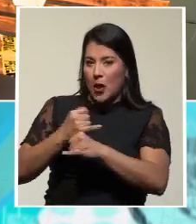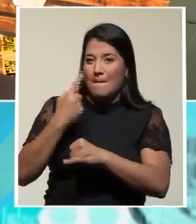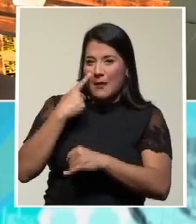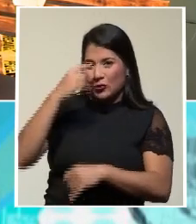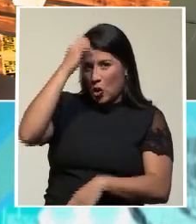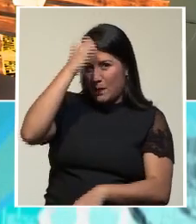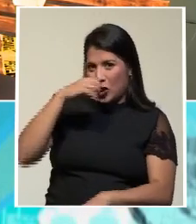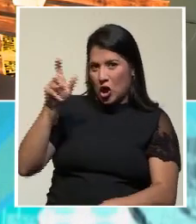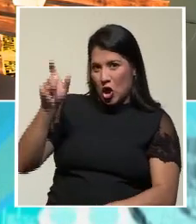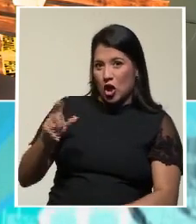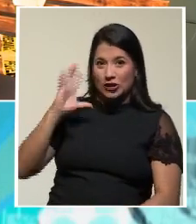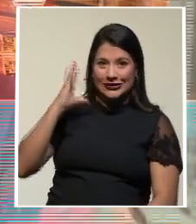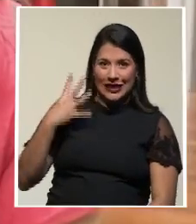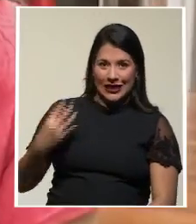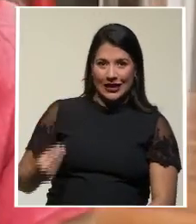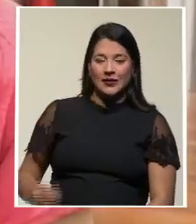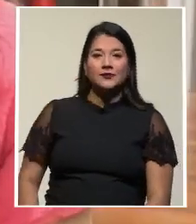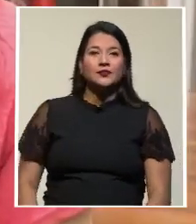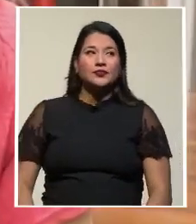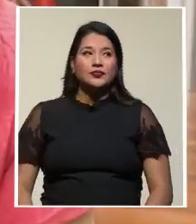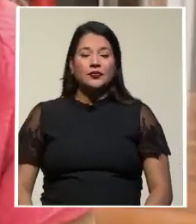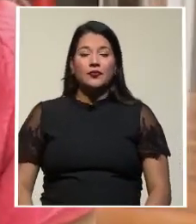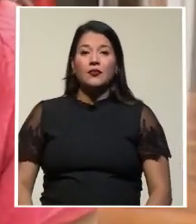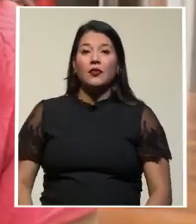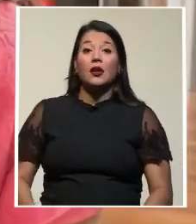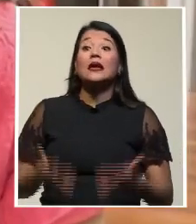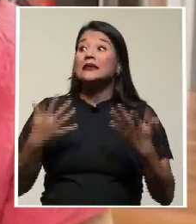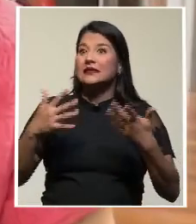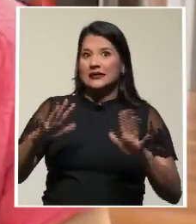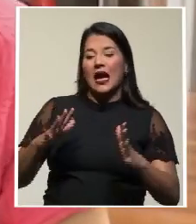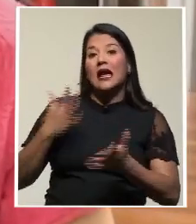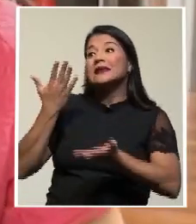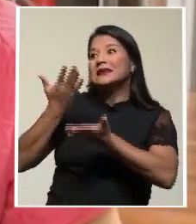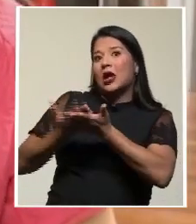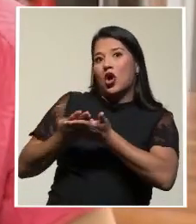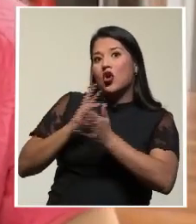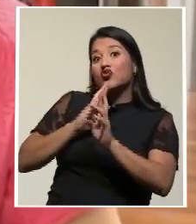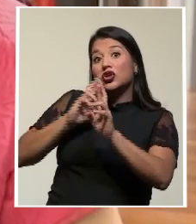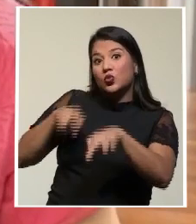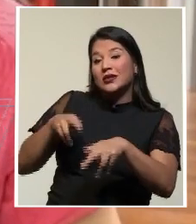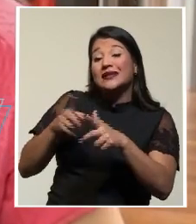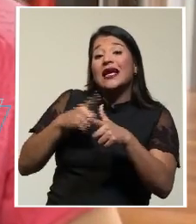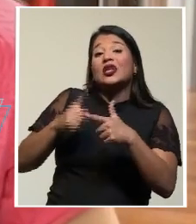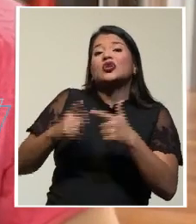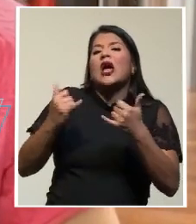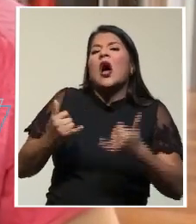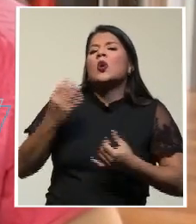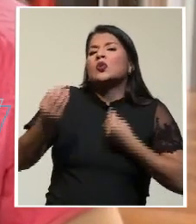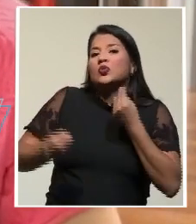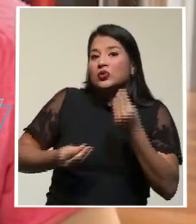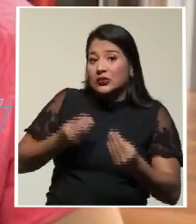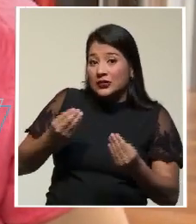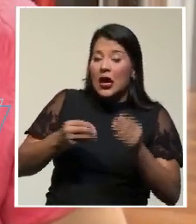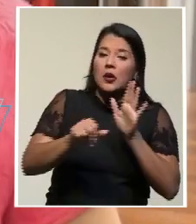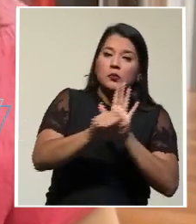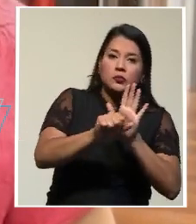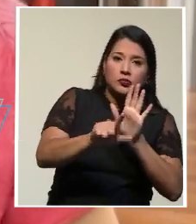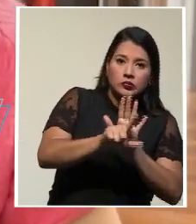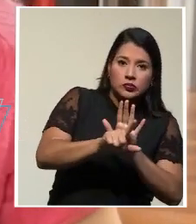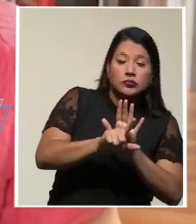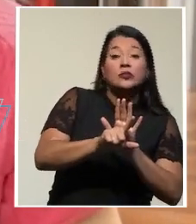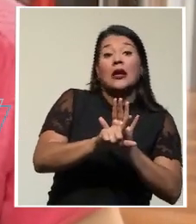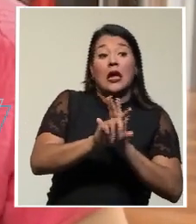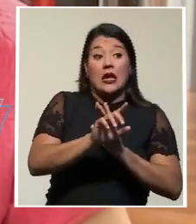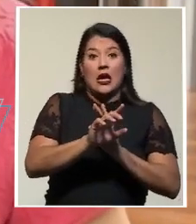Yanina. Con la llegada de la sentencia completa, lo que procede es que la presidencia de la Asamblea Legislativa asigne